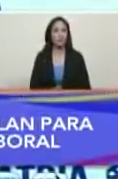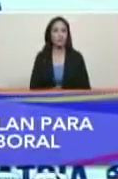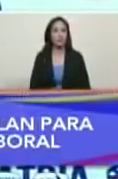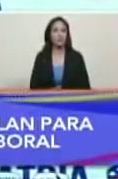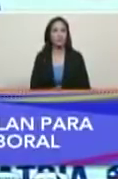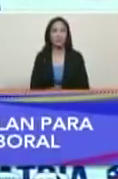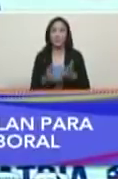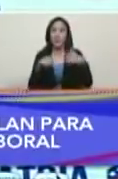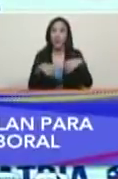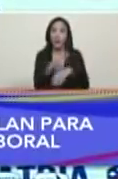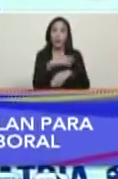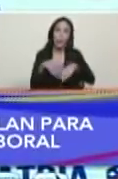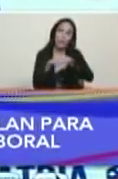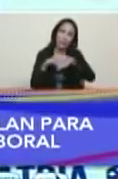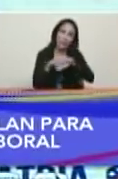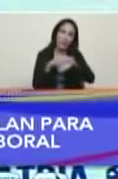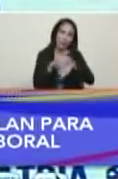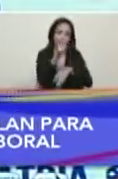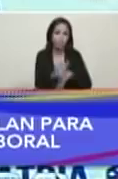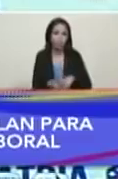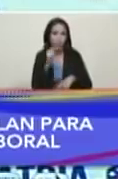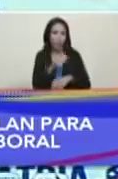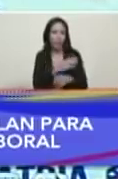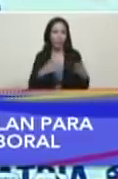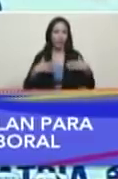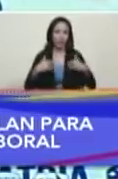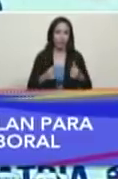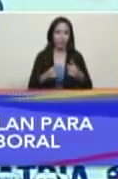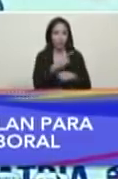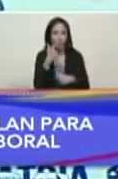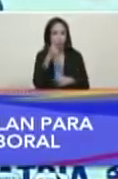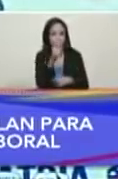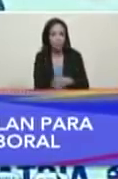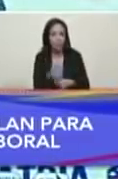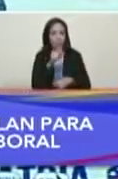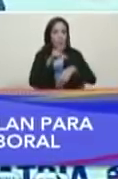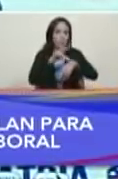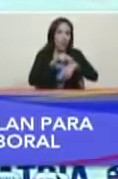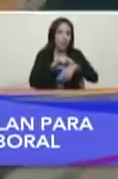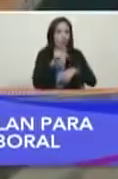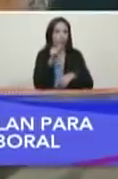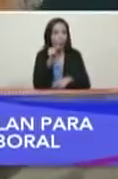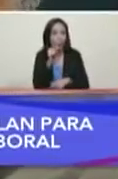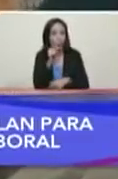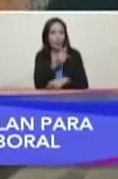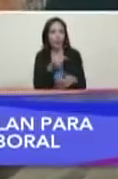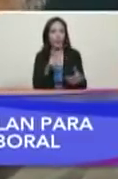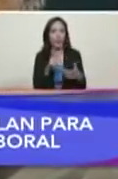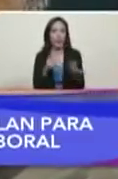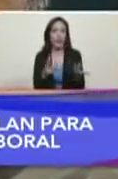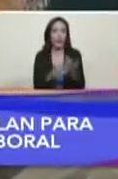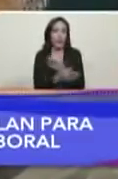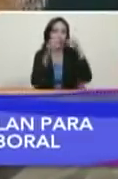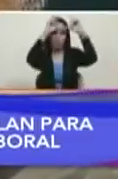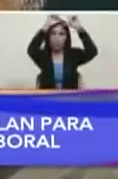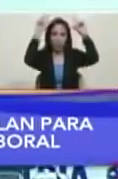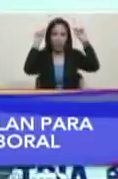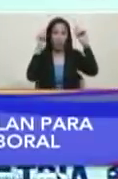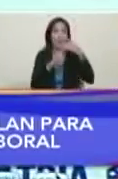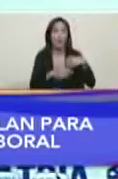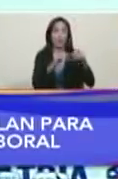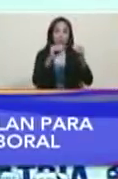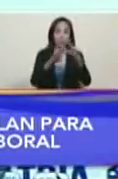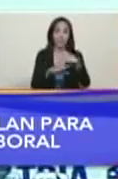¿cuántos profesionales de la salud, enfermeros, enfermeras, médicos, médicas, bienalistas andan por ahí? Chamba Mayor los